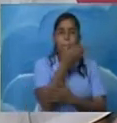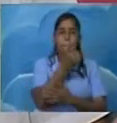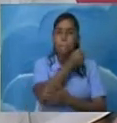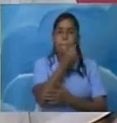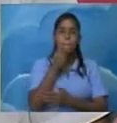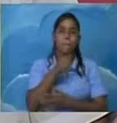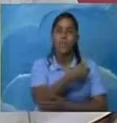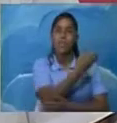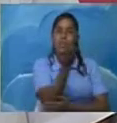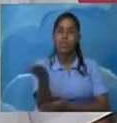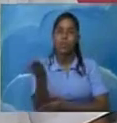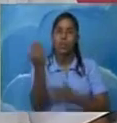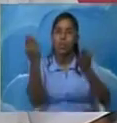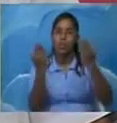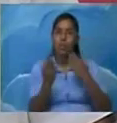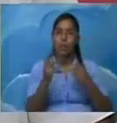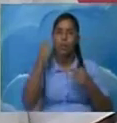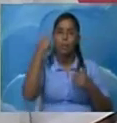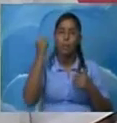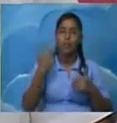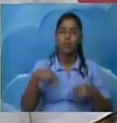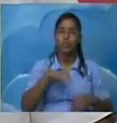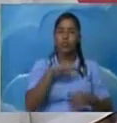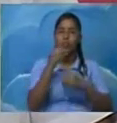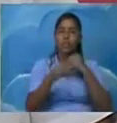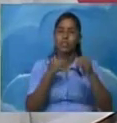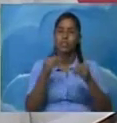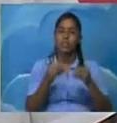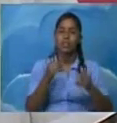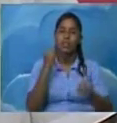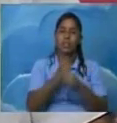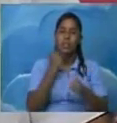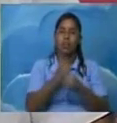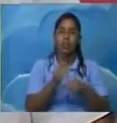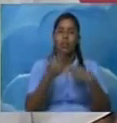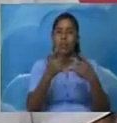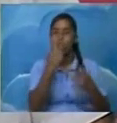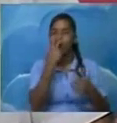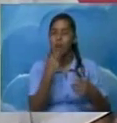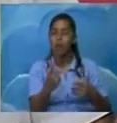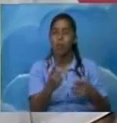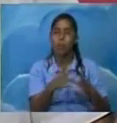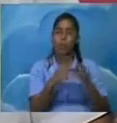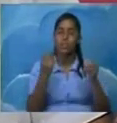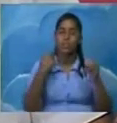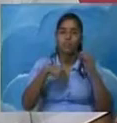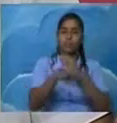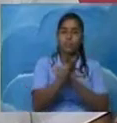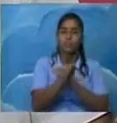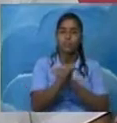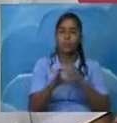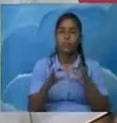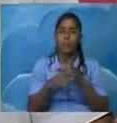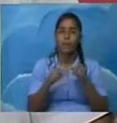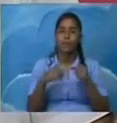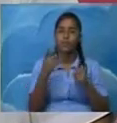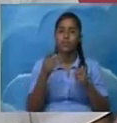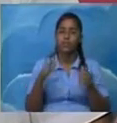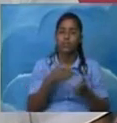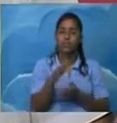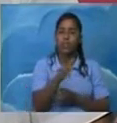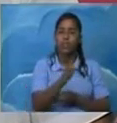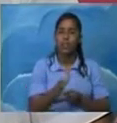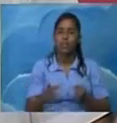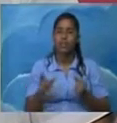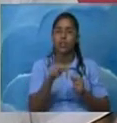200 pizzas para nosotros hacer nuestro trabajo de repartirle a los pobres. Íbamos a la lonja de pescado, así se le